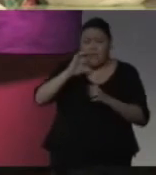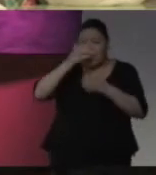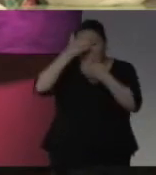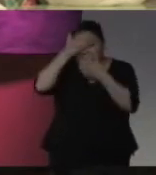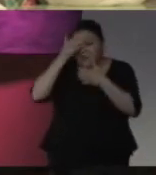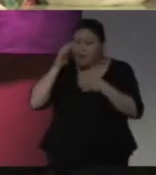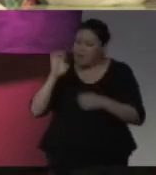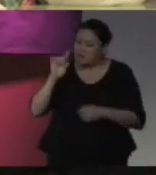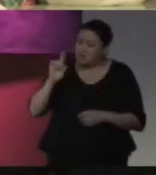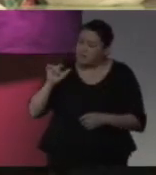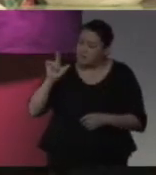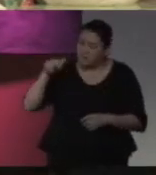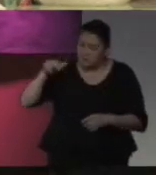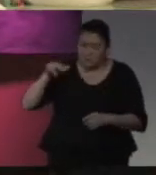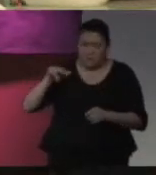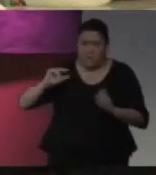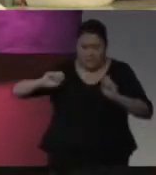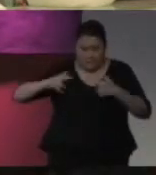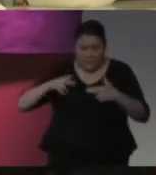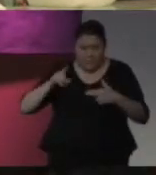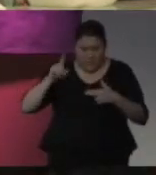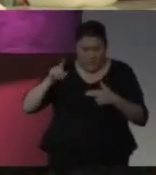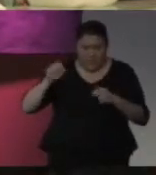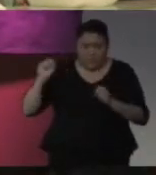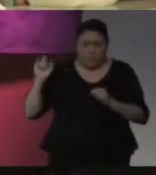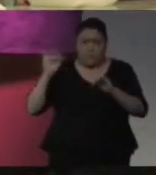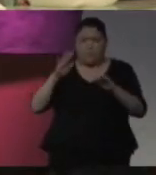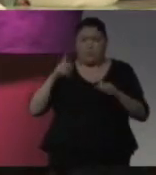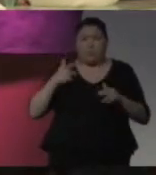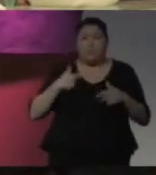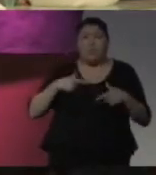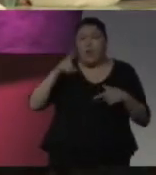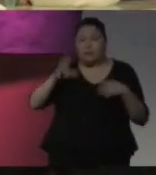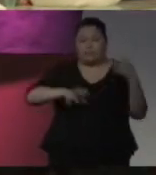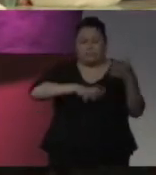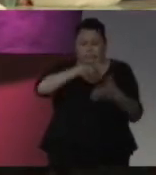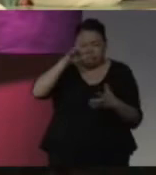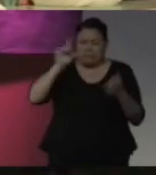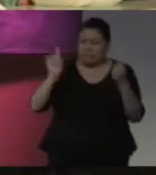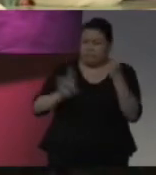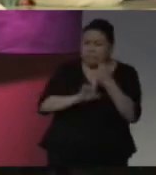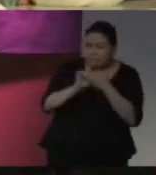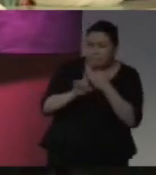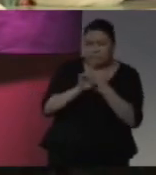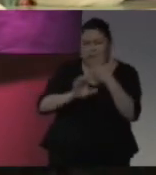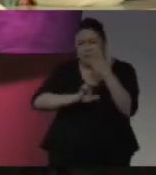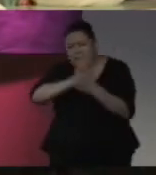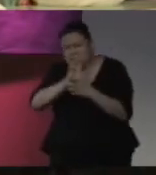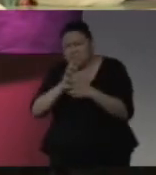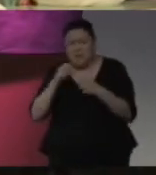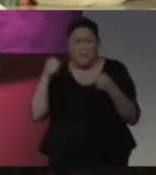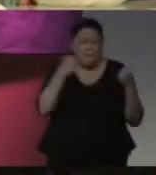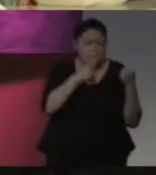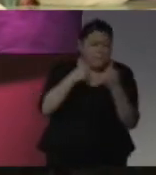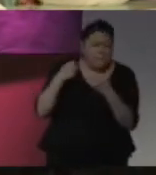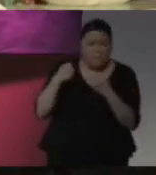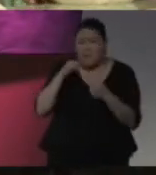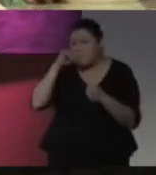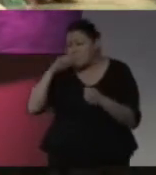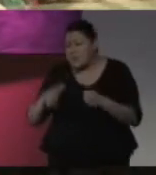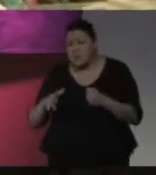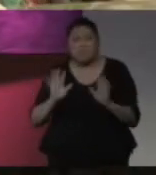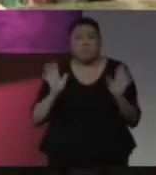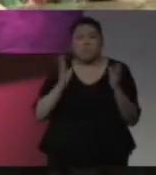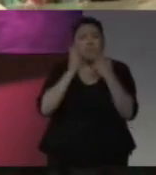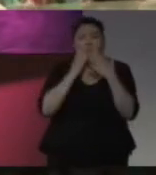pero estuvo muy bien organizado, no hubo ni un desmán, no hubo ninguna agresión, no hubo ningún peligro